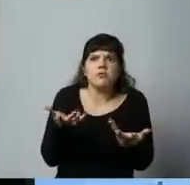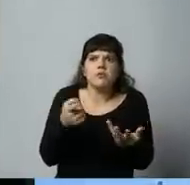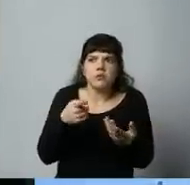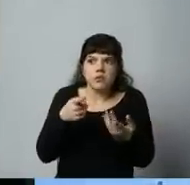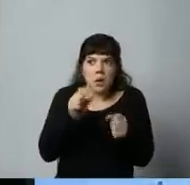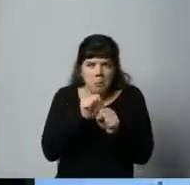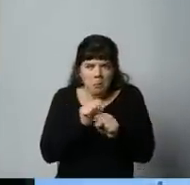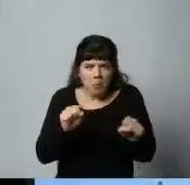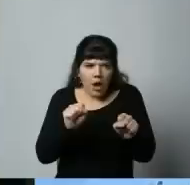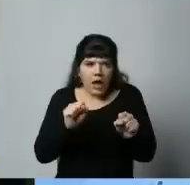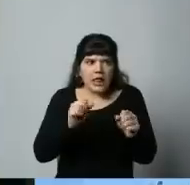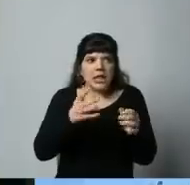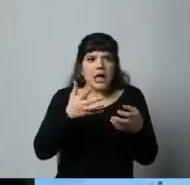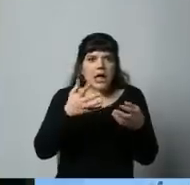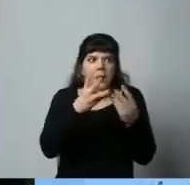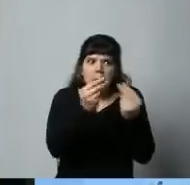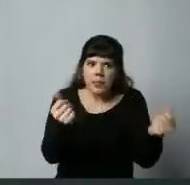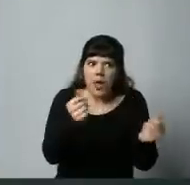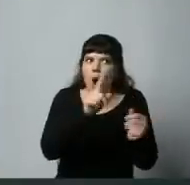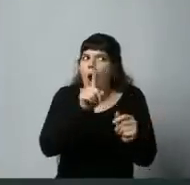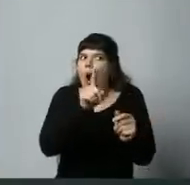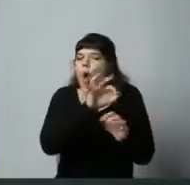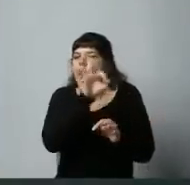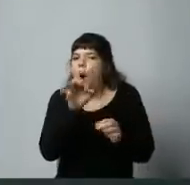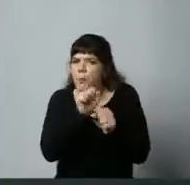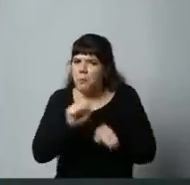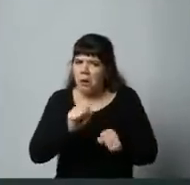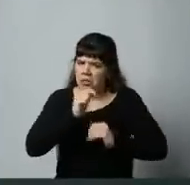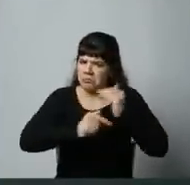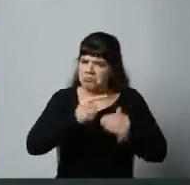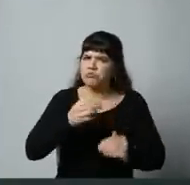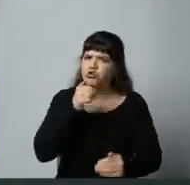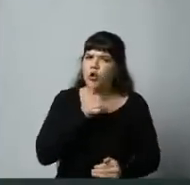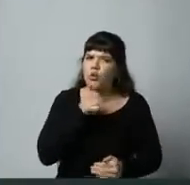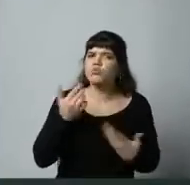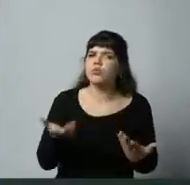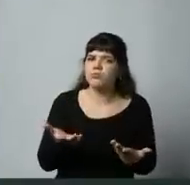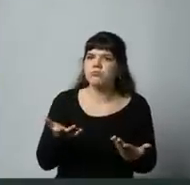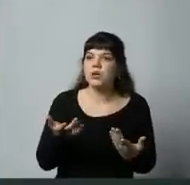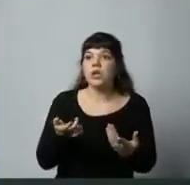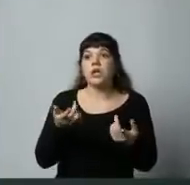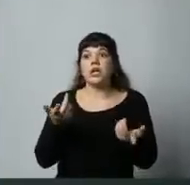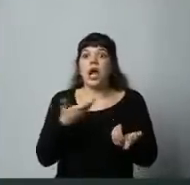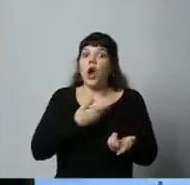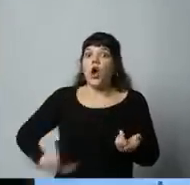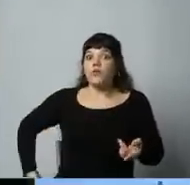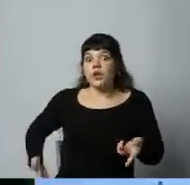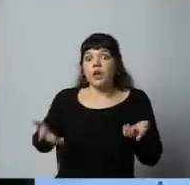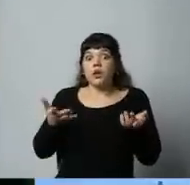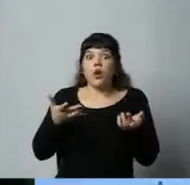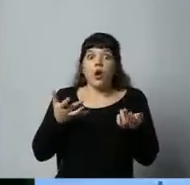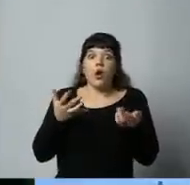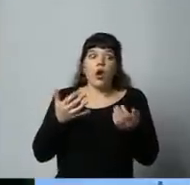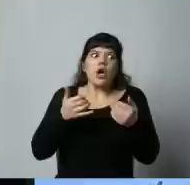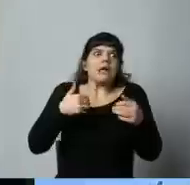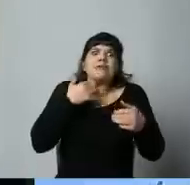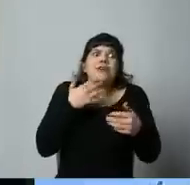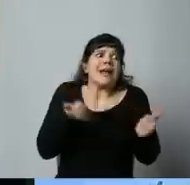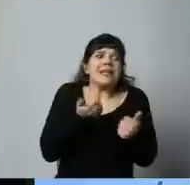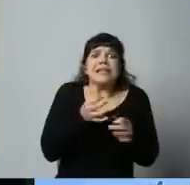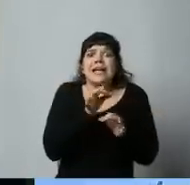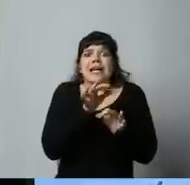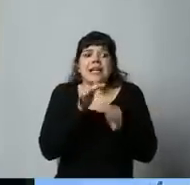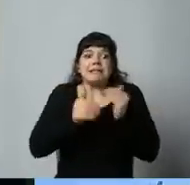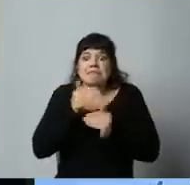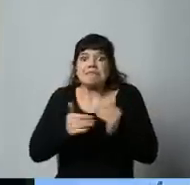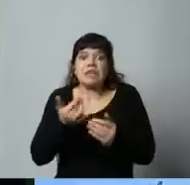evitables o eran inevitables el gobierno no tenía nada para hacer en esto y bueno simplemente trató de amortiguar de palear